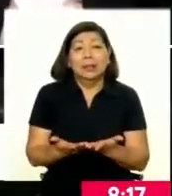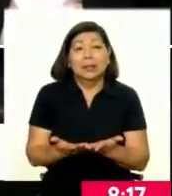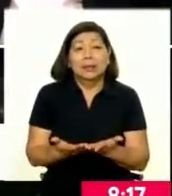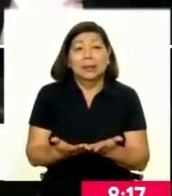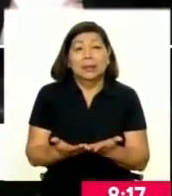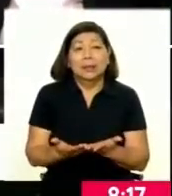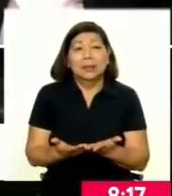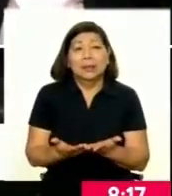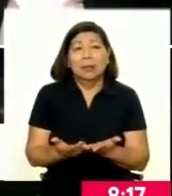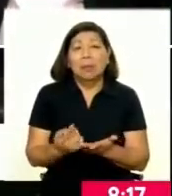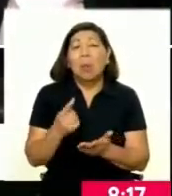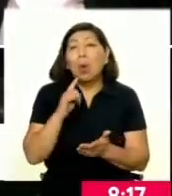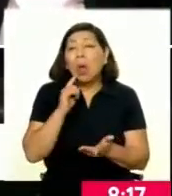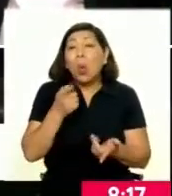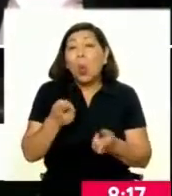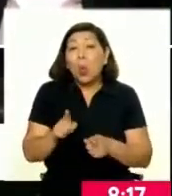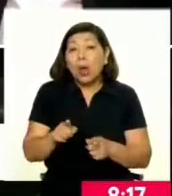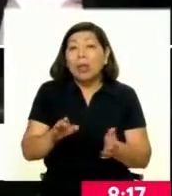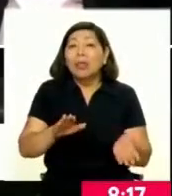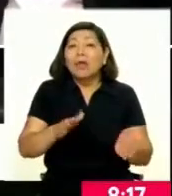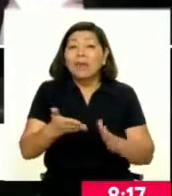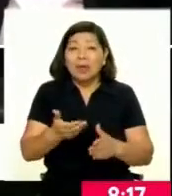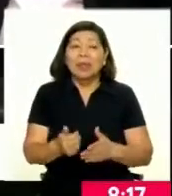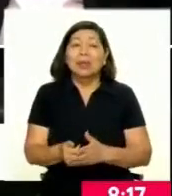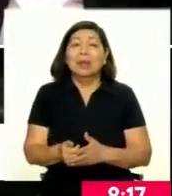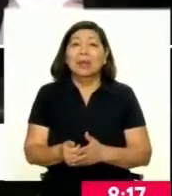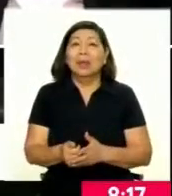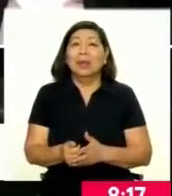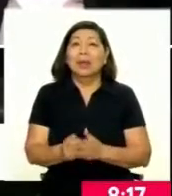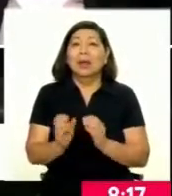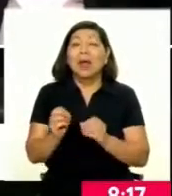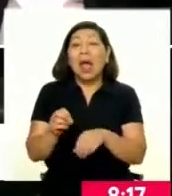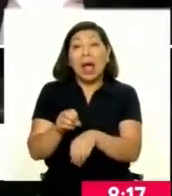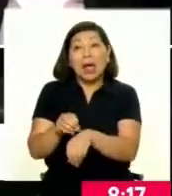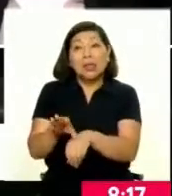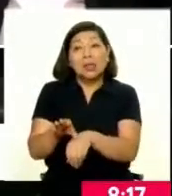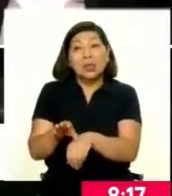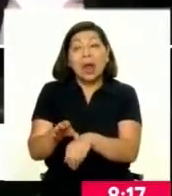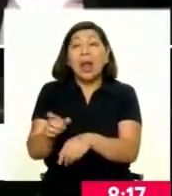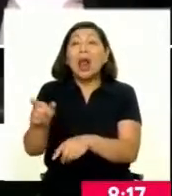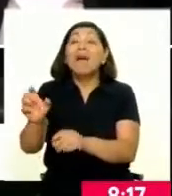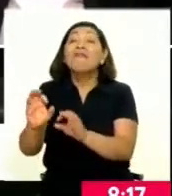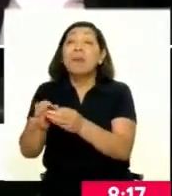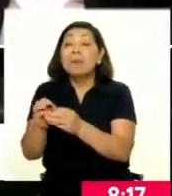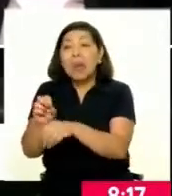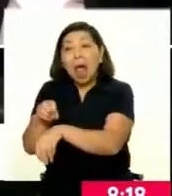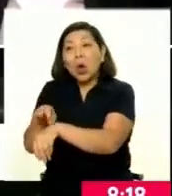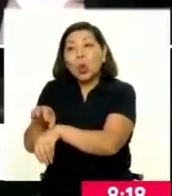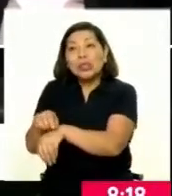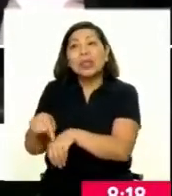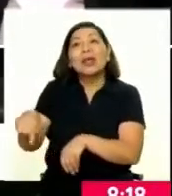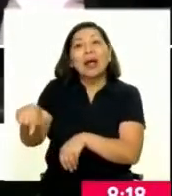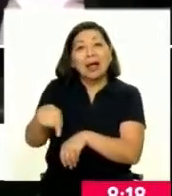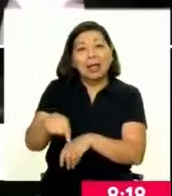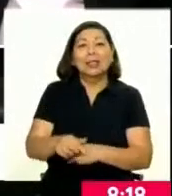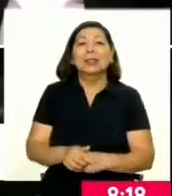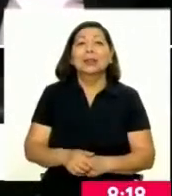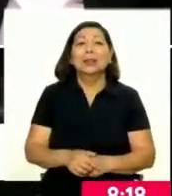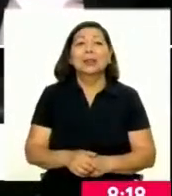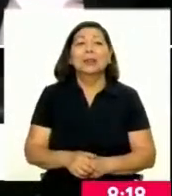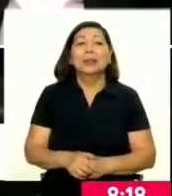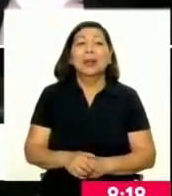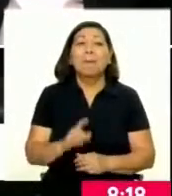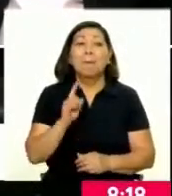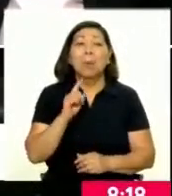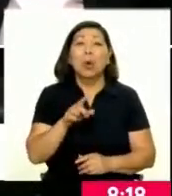Se refiere sociales. En caso de fallecidos, heridos. Y lo que se da la asesoría a los deudos, a la a familia. Así es. ¿No? Y por ejemplo, en